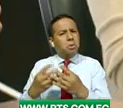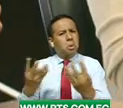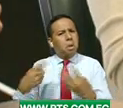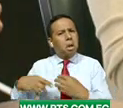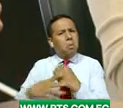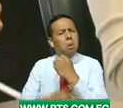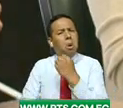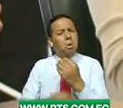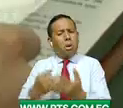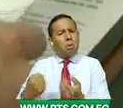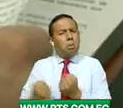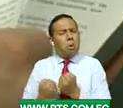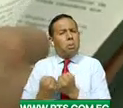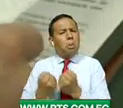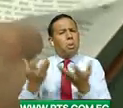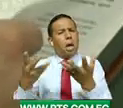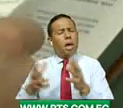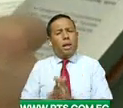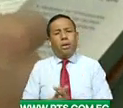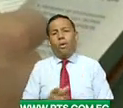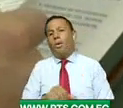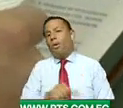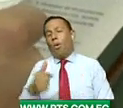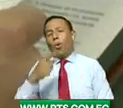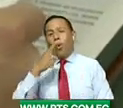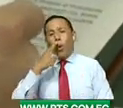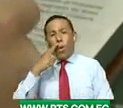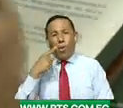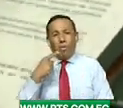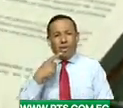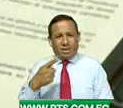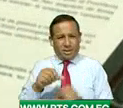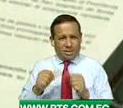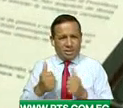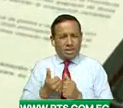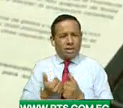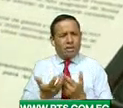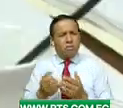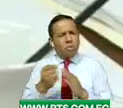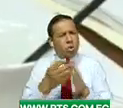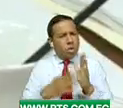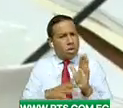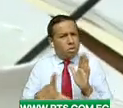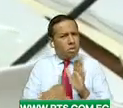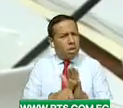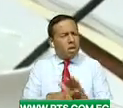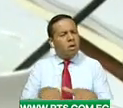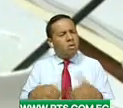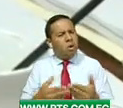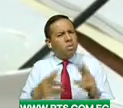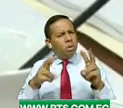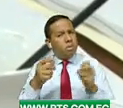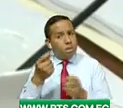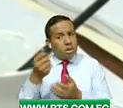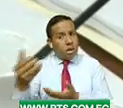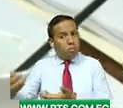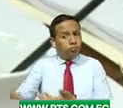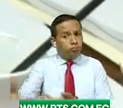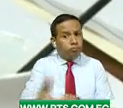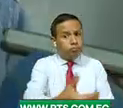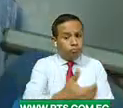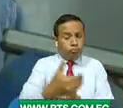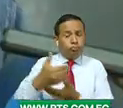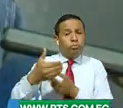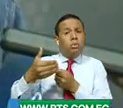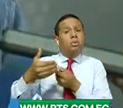Blasco Luna de UNES cree que el proyecto de ley tendría que, a través de las inversiones, generar lo que se está recortando en la proforma presupuestaria.